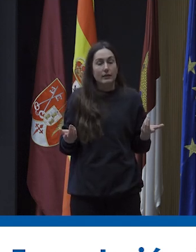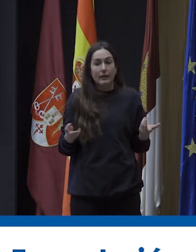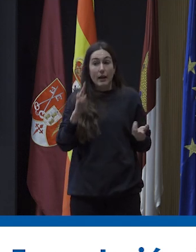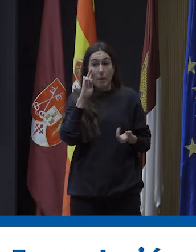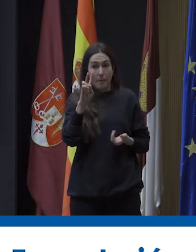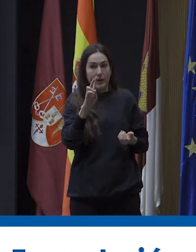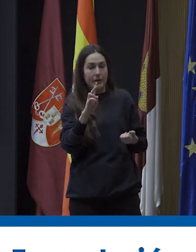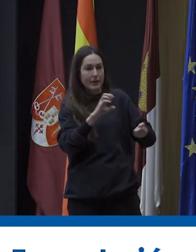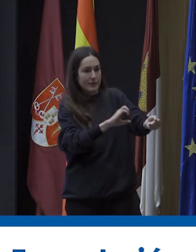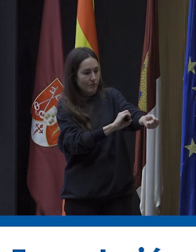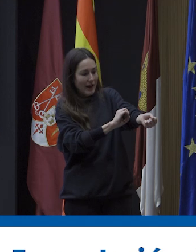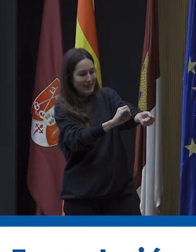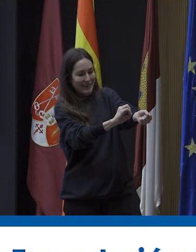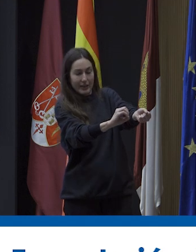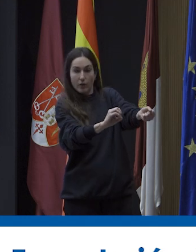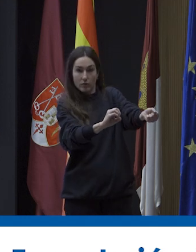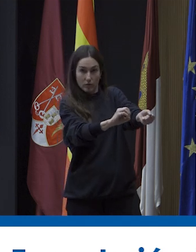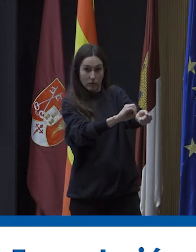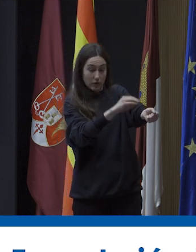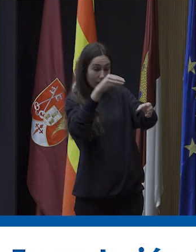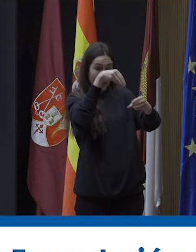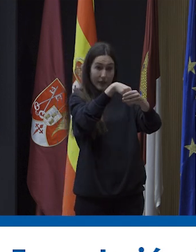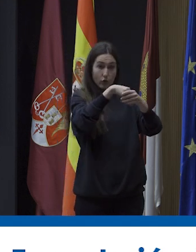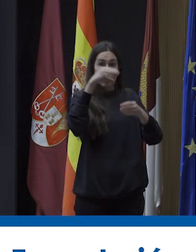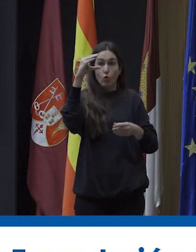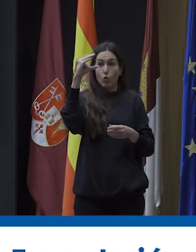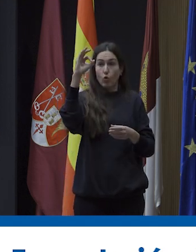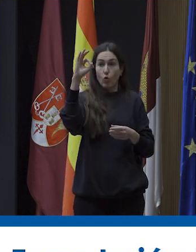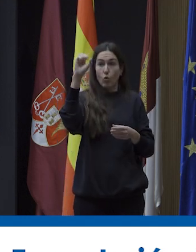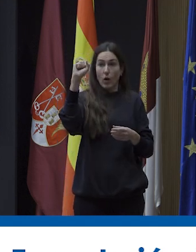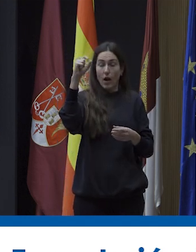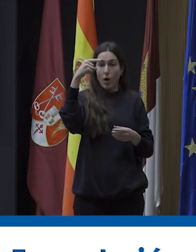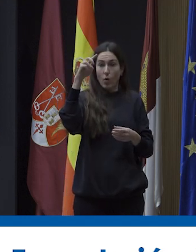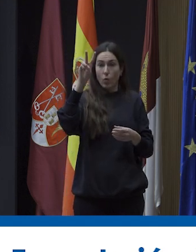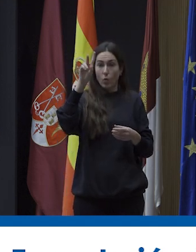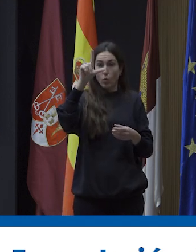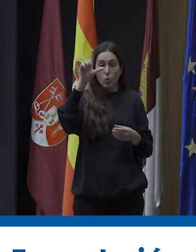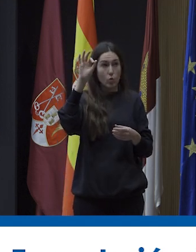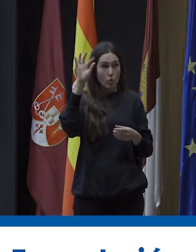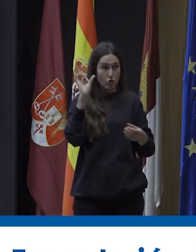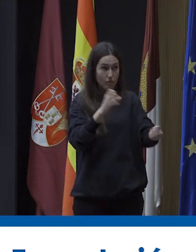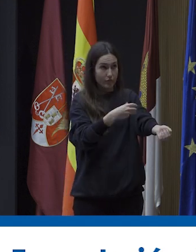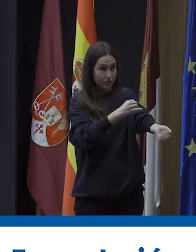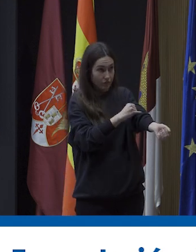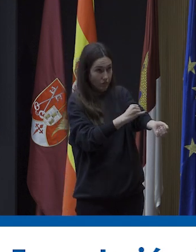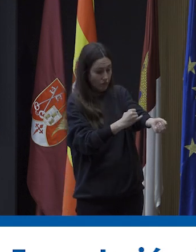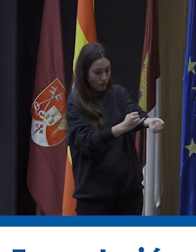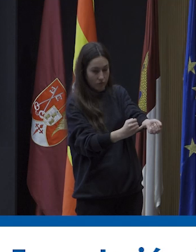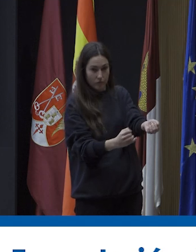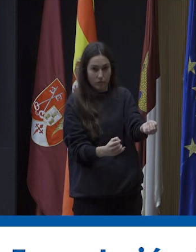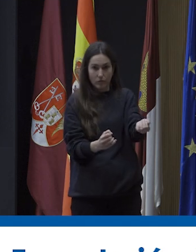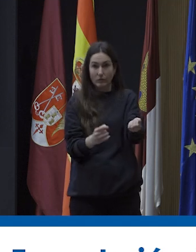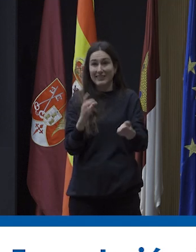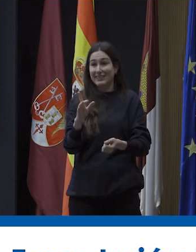veía que había coágulos dentro de las arterias, que esos coágulos que se formaban ahí producían una oclusión del vaso y que eso era la consecuencia,